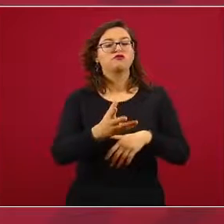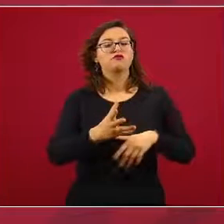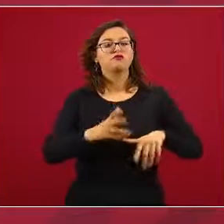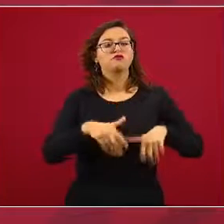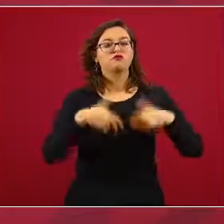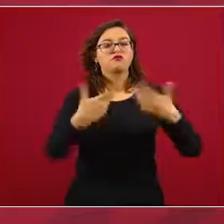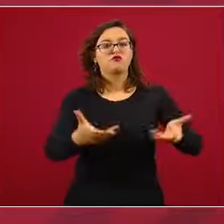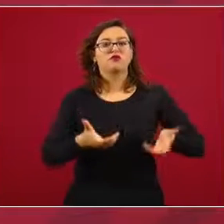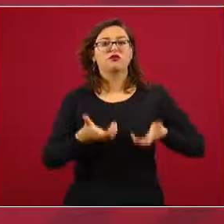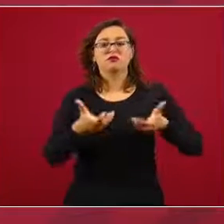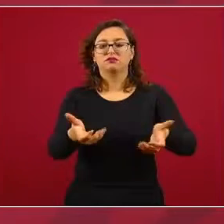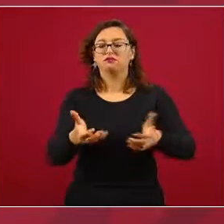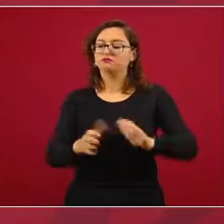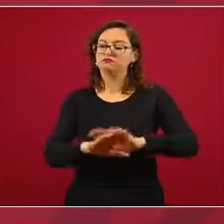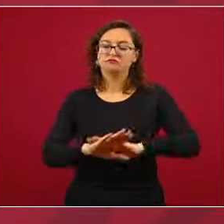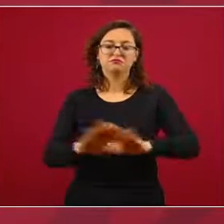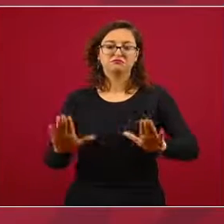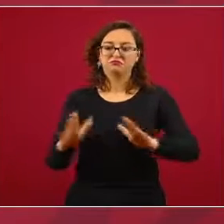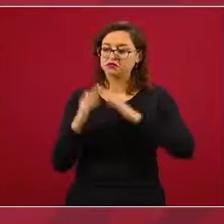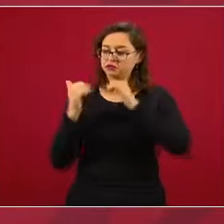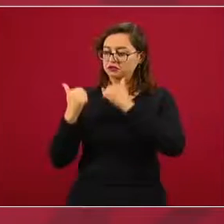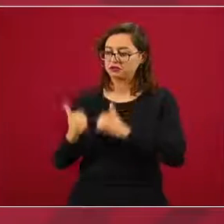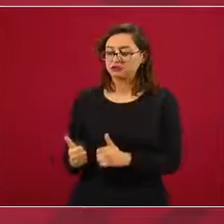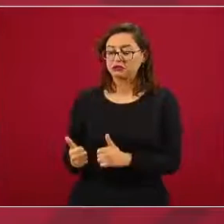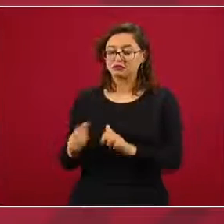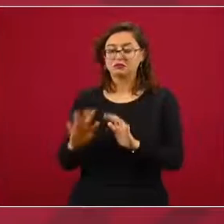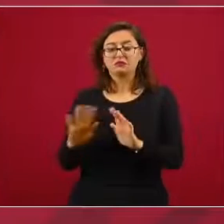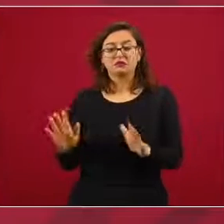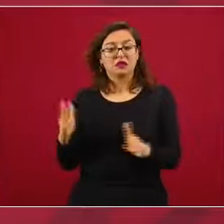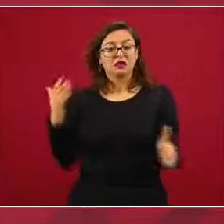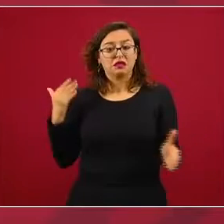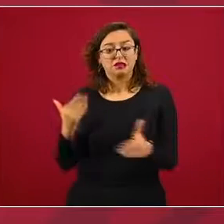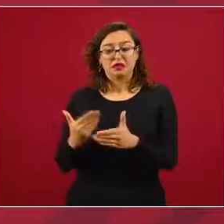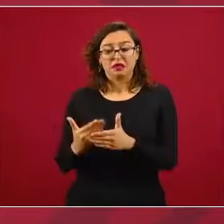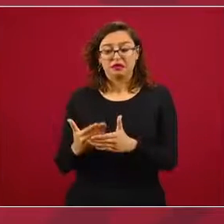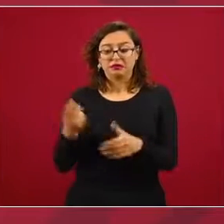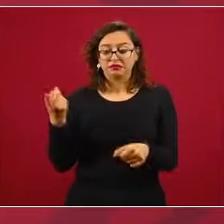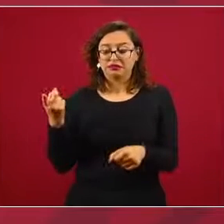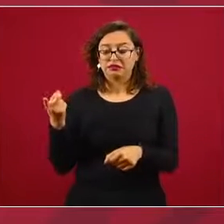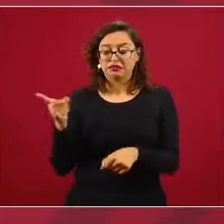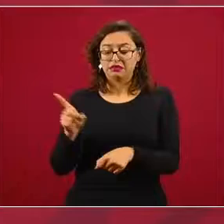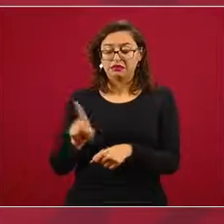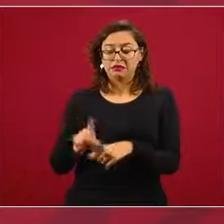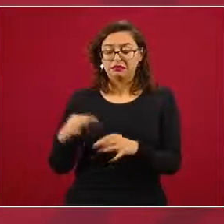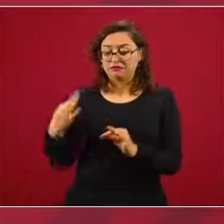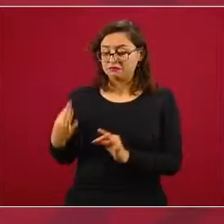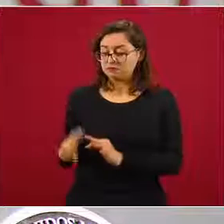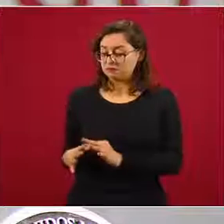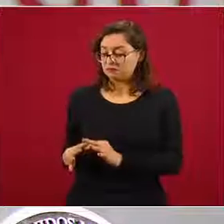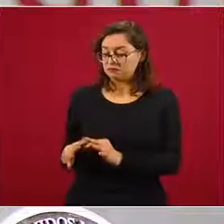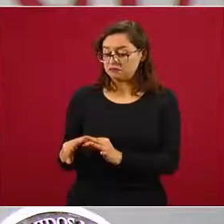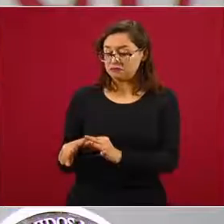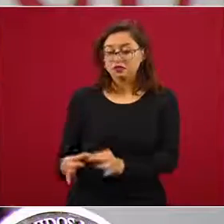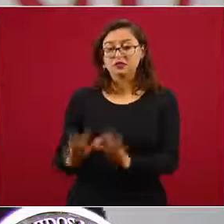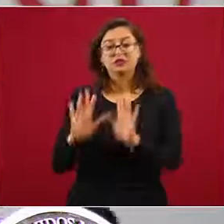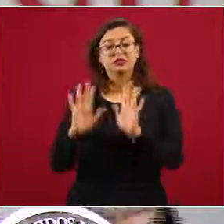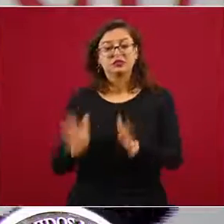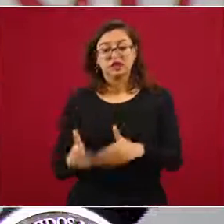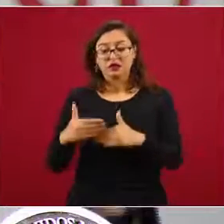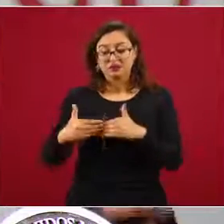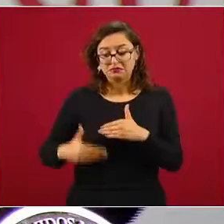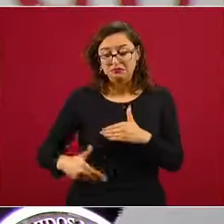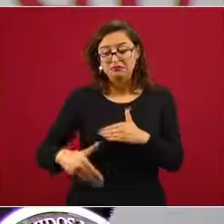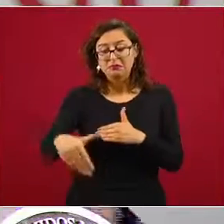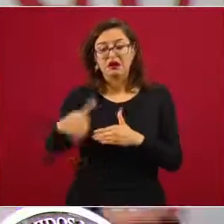públicos y desde que terminó la Jornada Nacional de Sana Distancia, hace casi 80 días, 79 para ser exactos, el